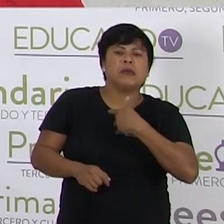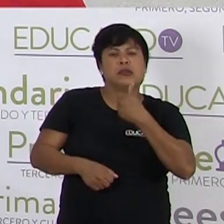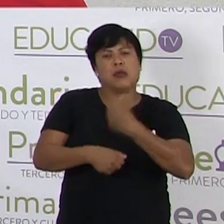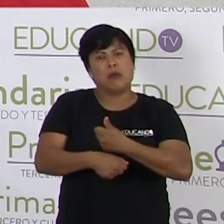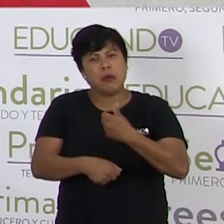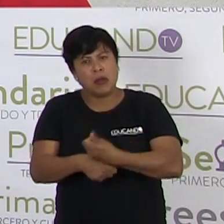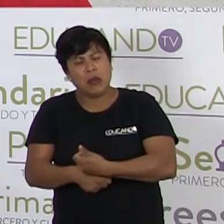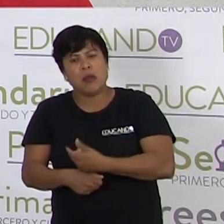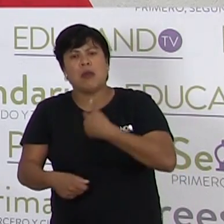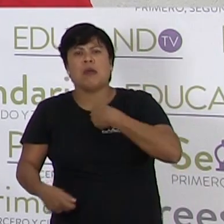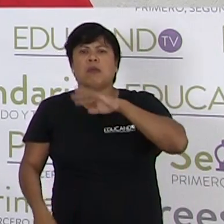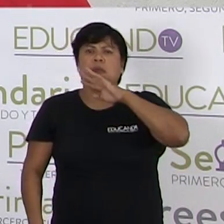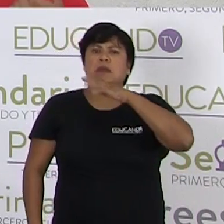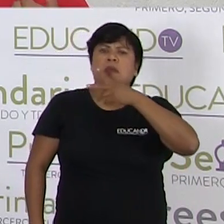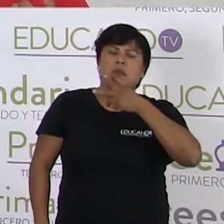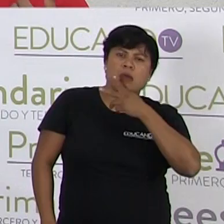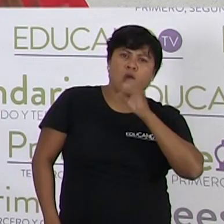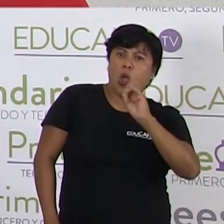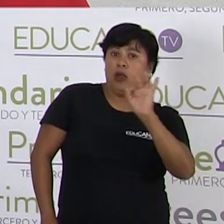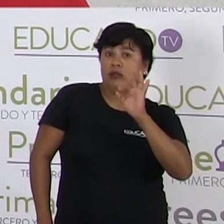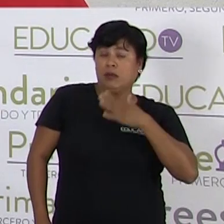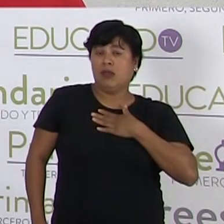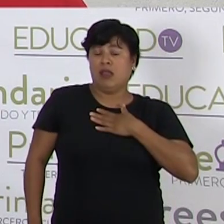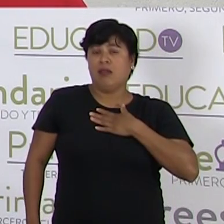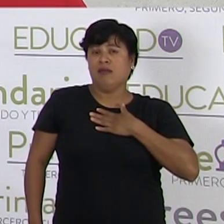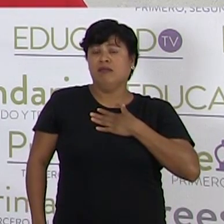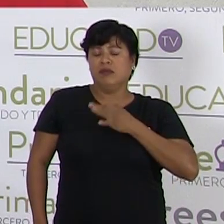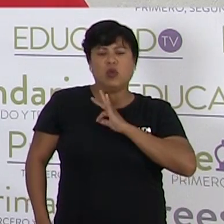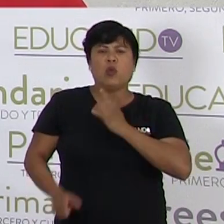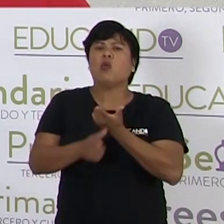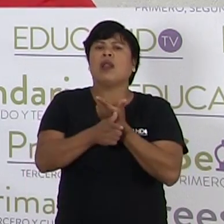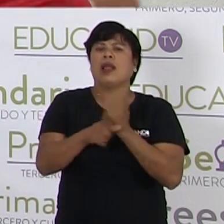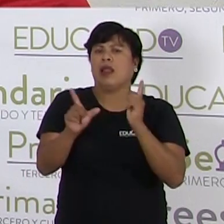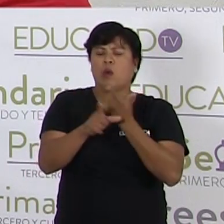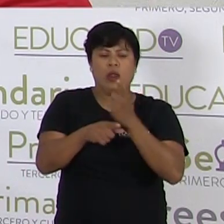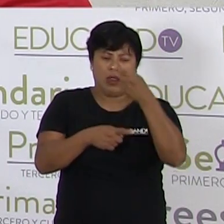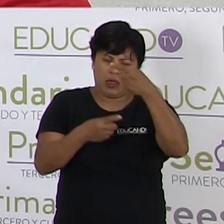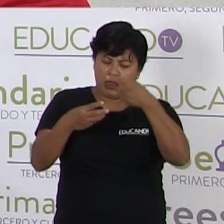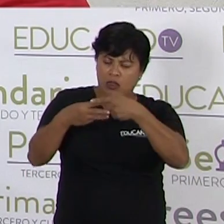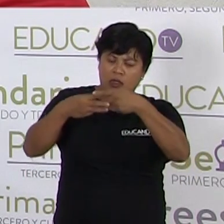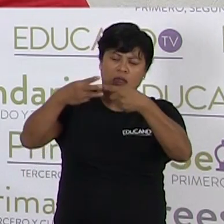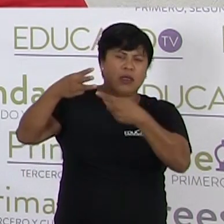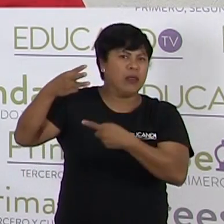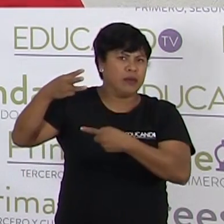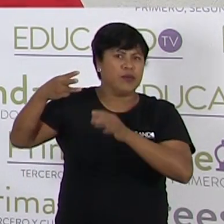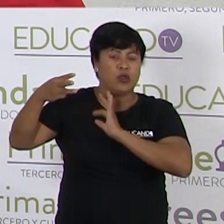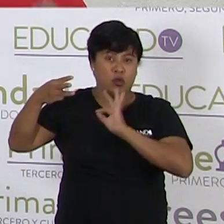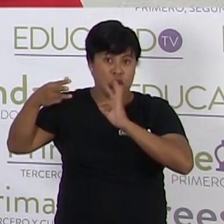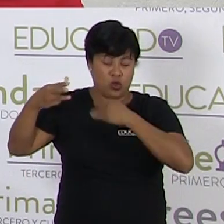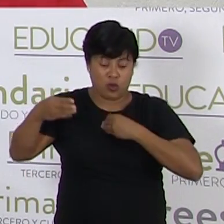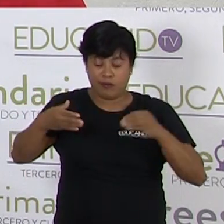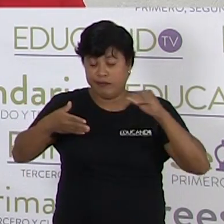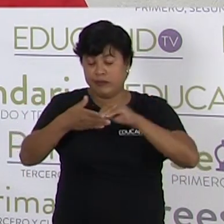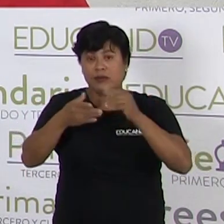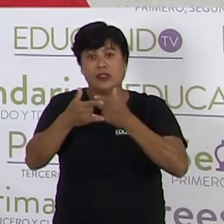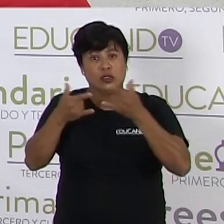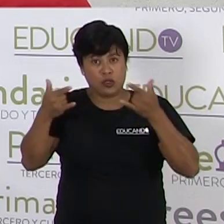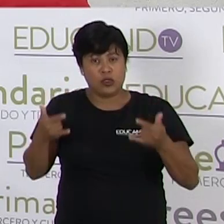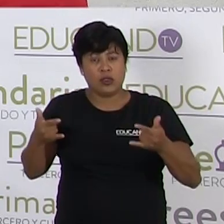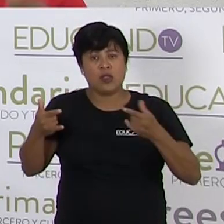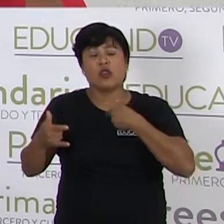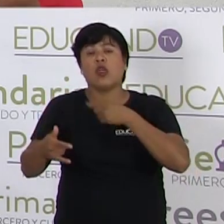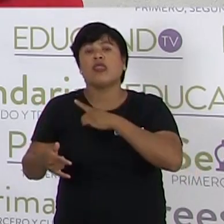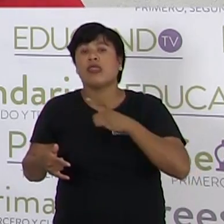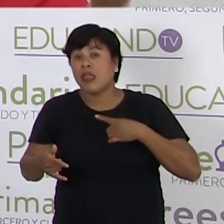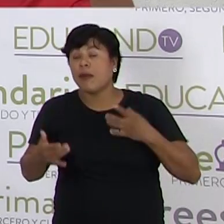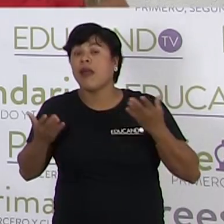abuelos, de mis papás o mía, cualquiera que sea. Y si voy a incluir una anécdota, tengo que